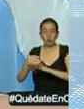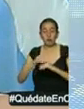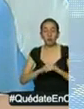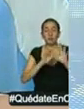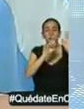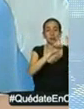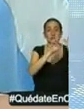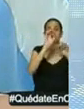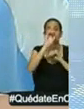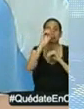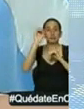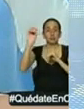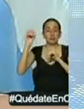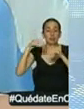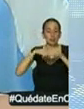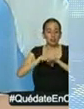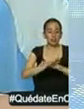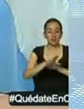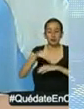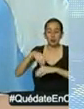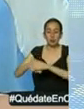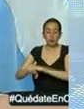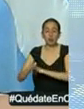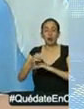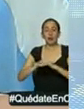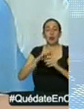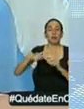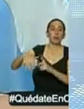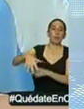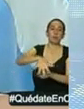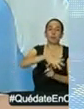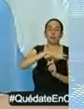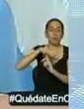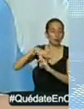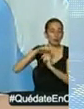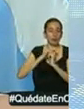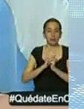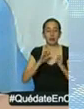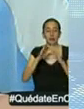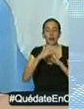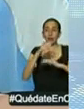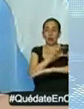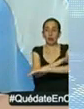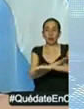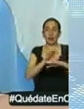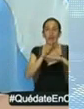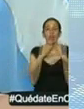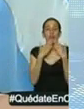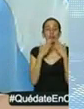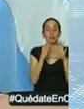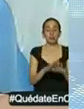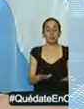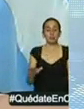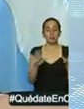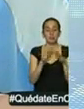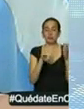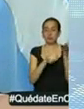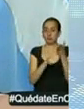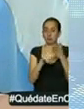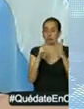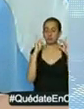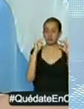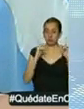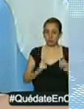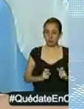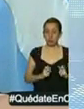se convertían en foco infeccioso para demás. Inclusive no se está utilizando, no se está usando la técnica normal y rutinaria